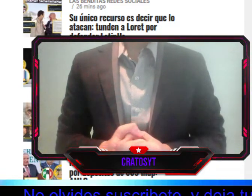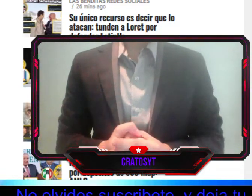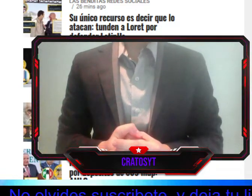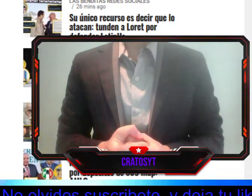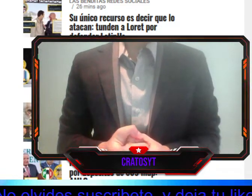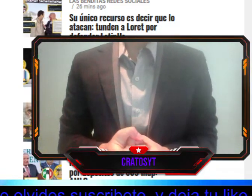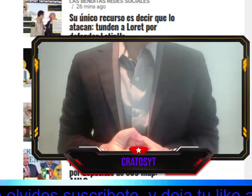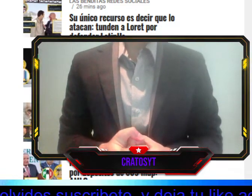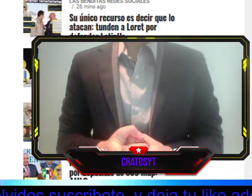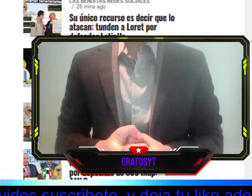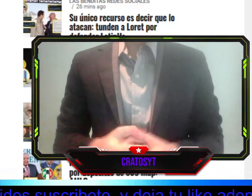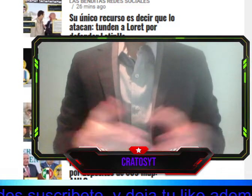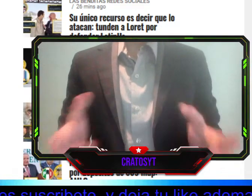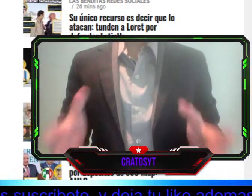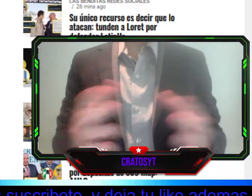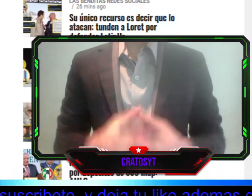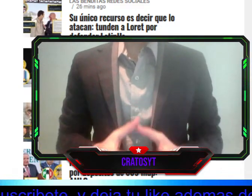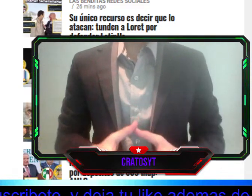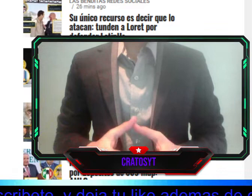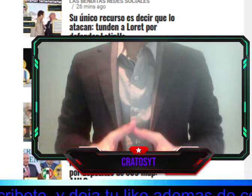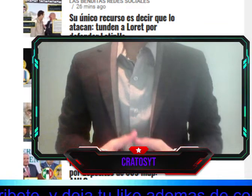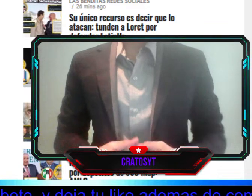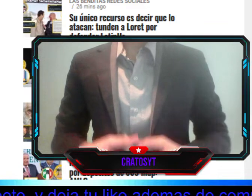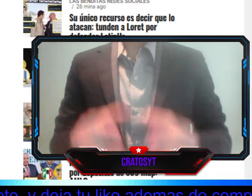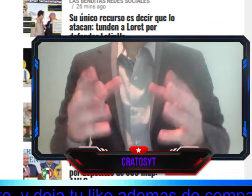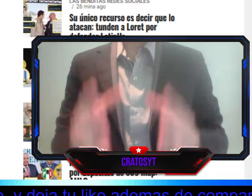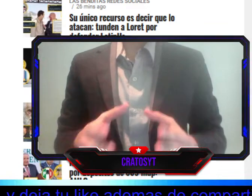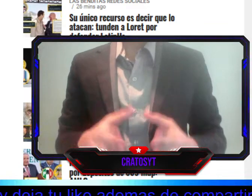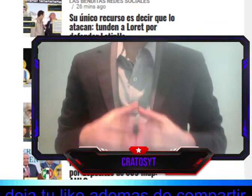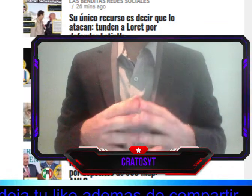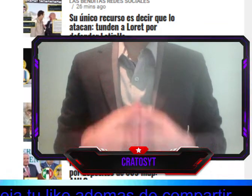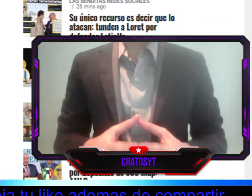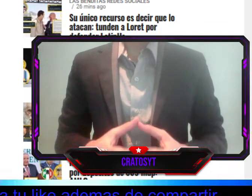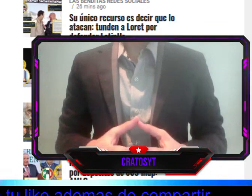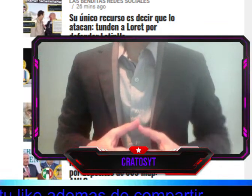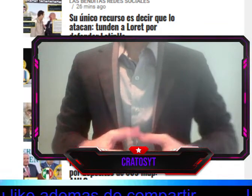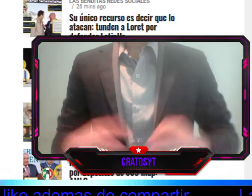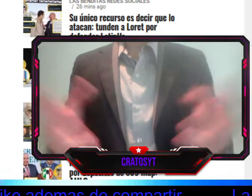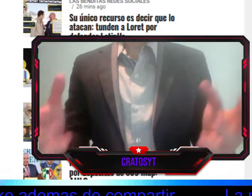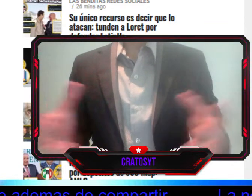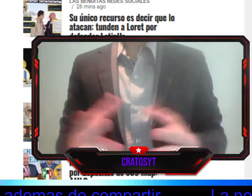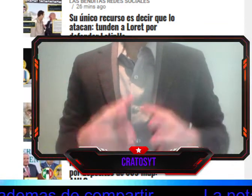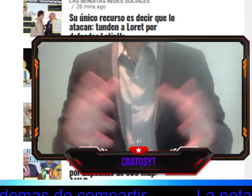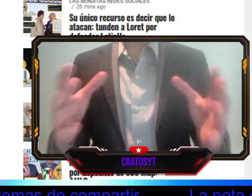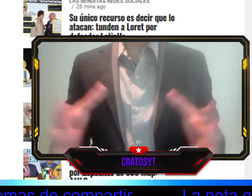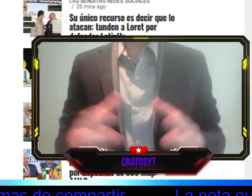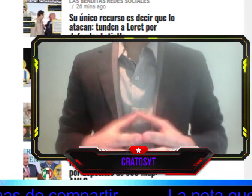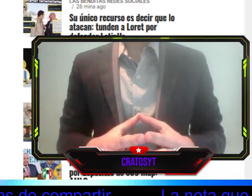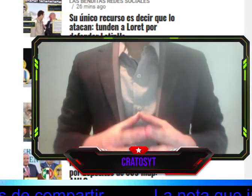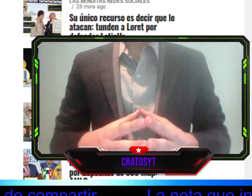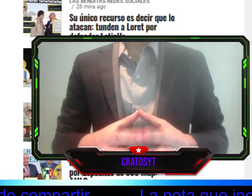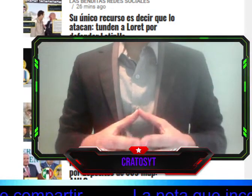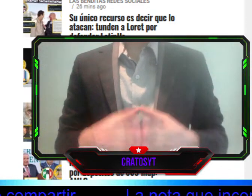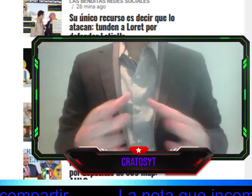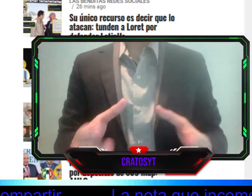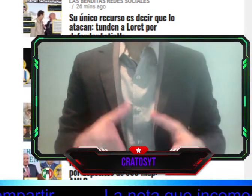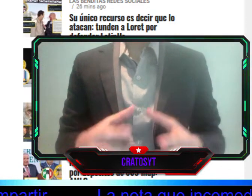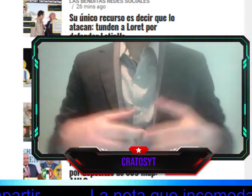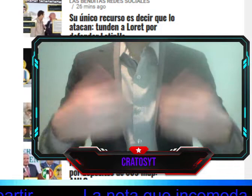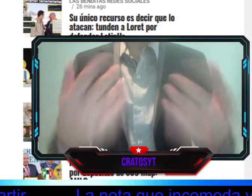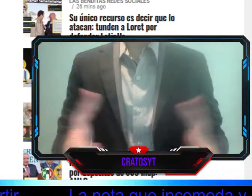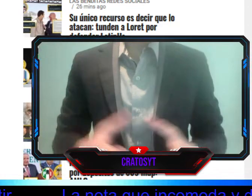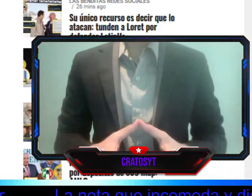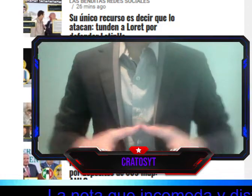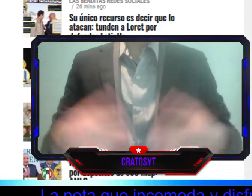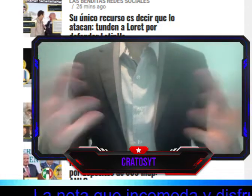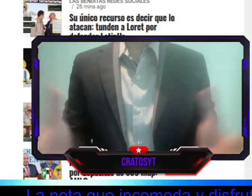investigando depósitos hechos a Romero Deschamps por un monto de 309 millones de pesos, que a lo mejor no se tiene pues una idea certera de por